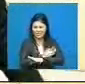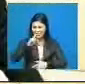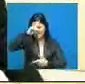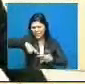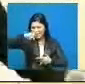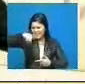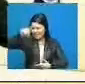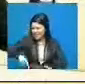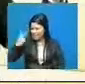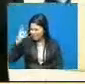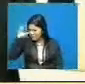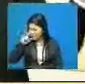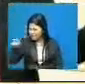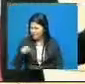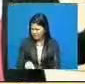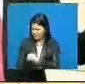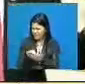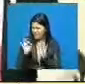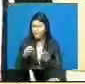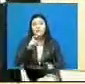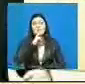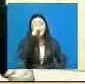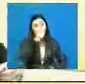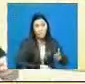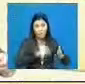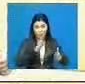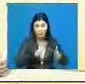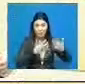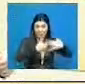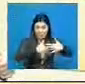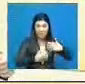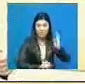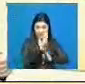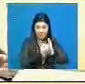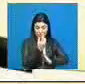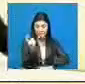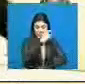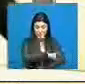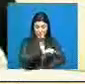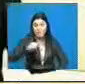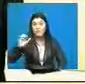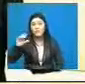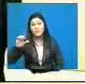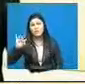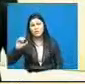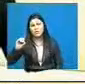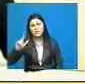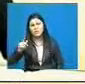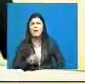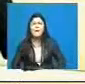ver, usted toma los impuestos de las empresas petroleras, los dividendos de Ecopetrol, y le suma las